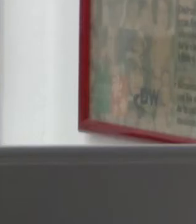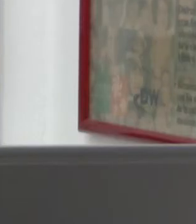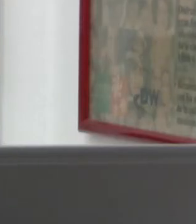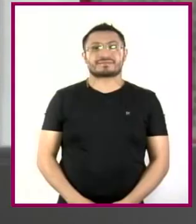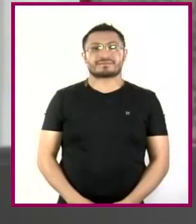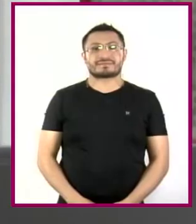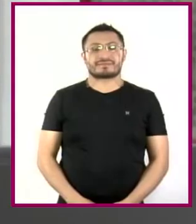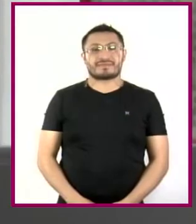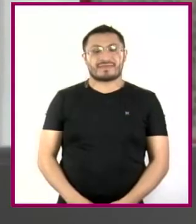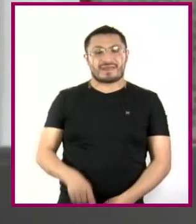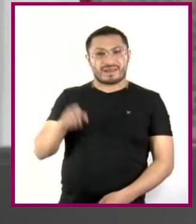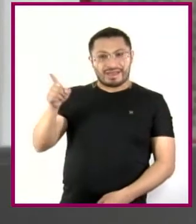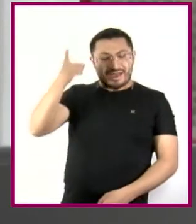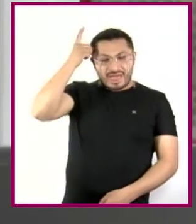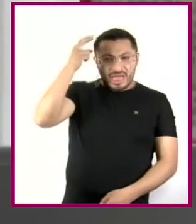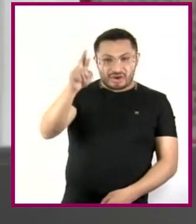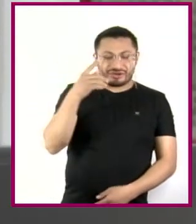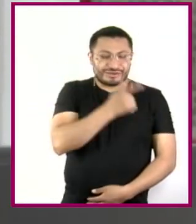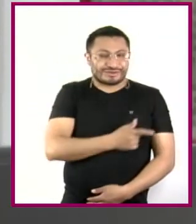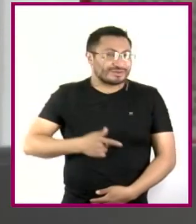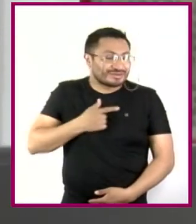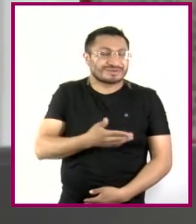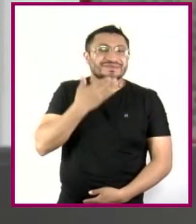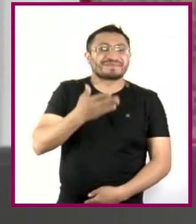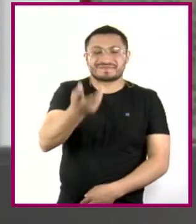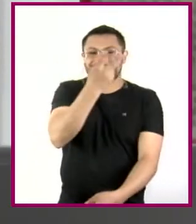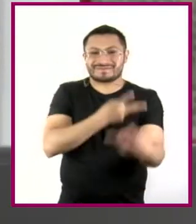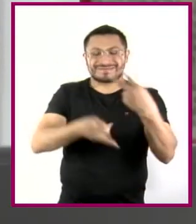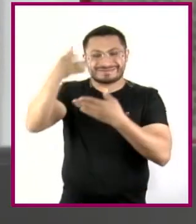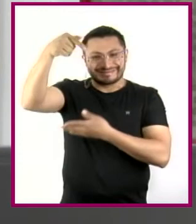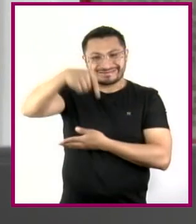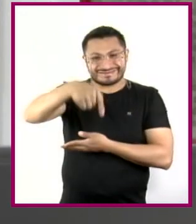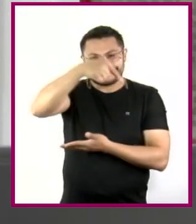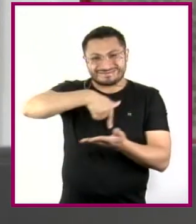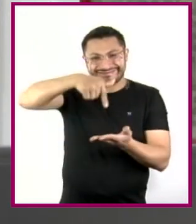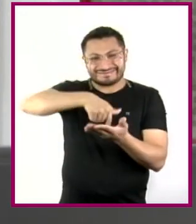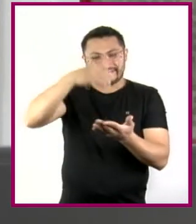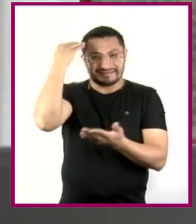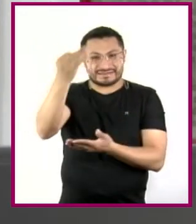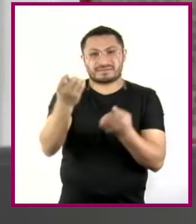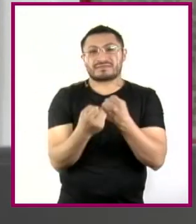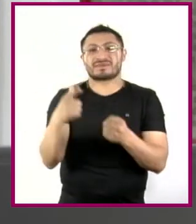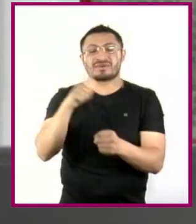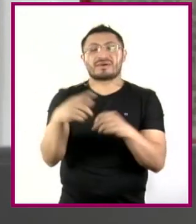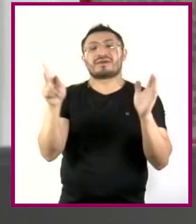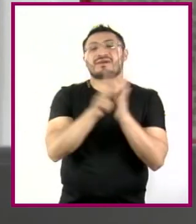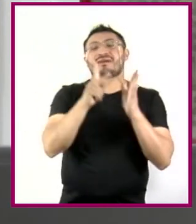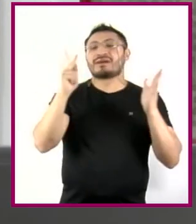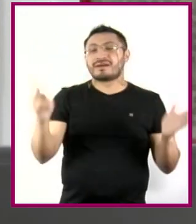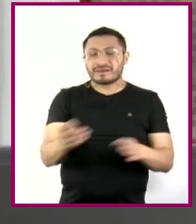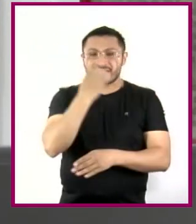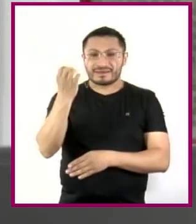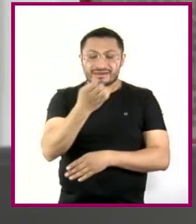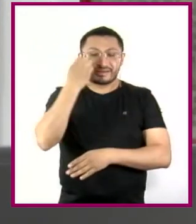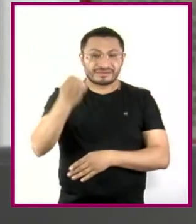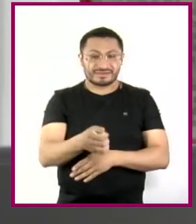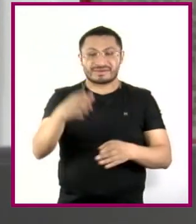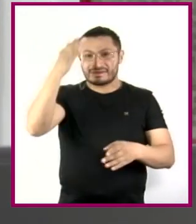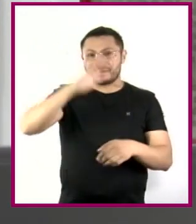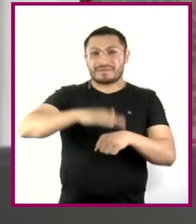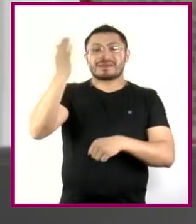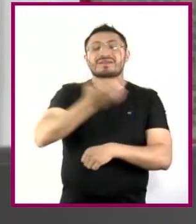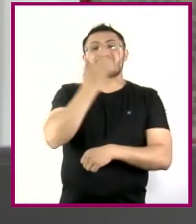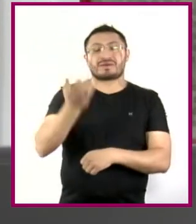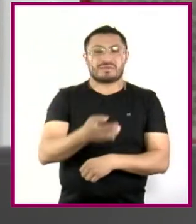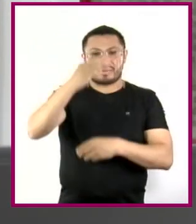Doctora Tania García López, es un gusto darle la bienvenida a Nuestro Tiempo Social, el periódico estudiantil más popular en el mundo de la